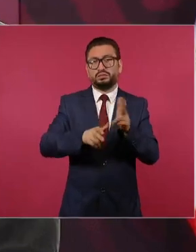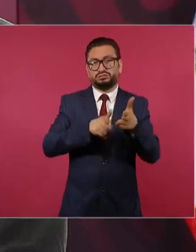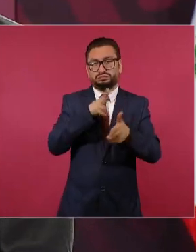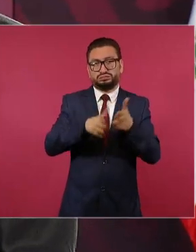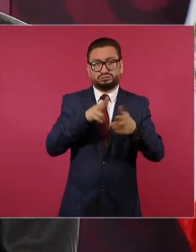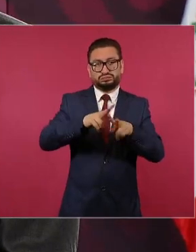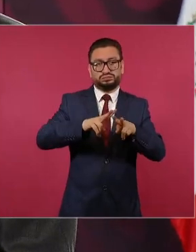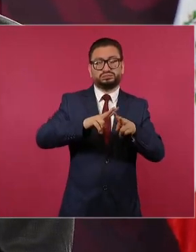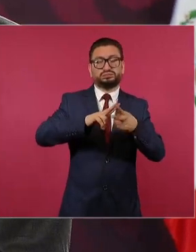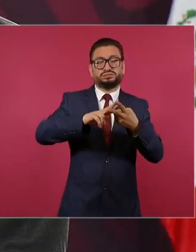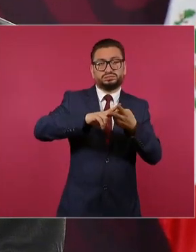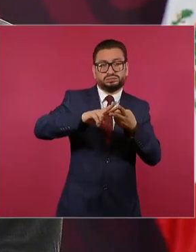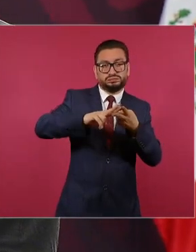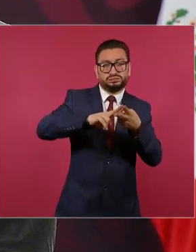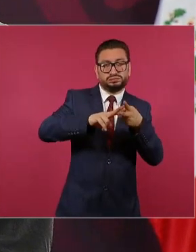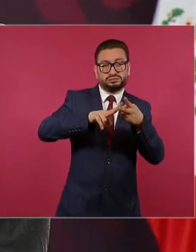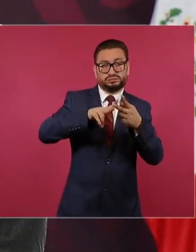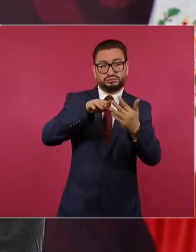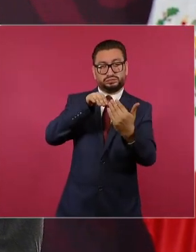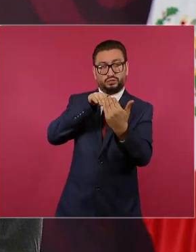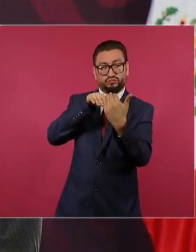las vías,